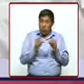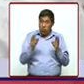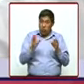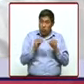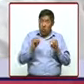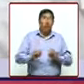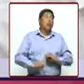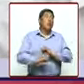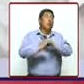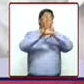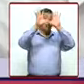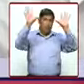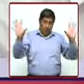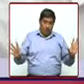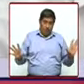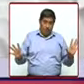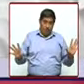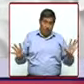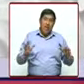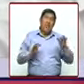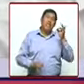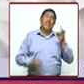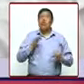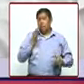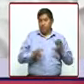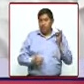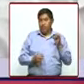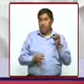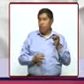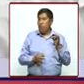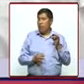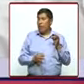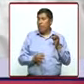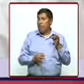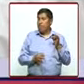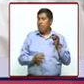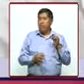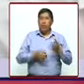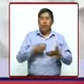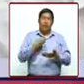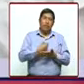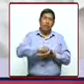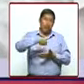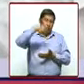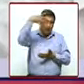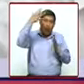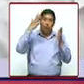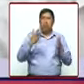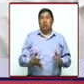muy claramente si es que los ricos,